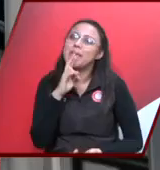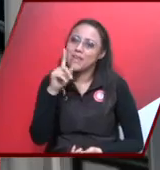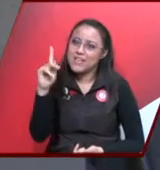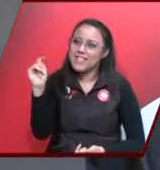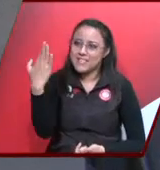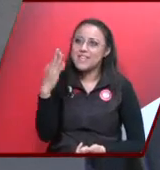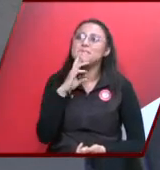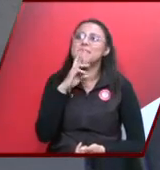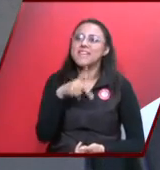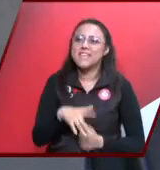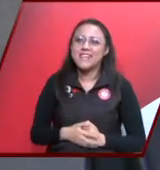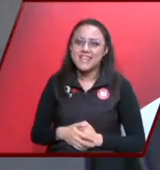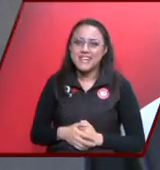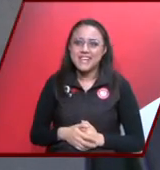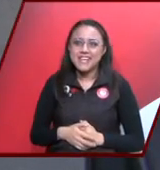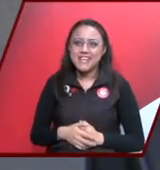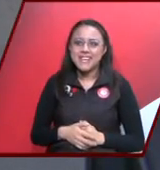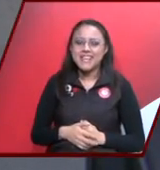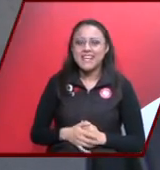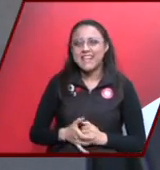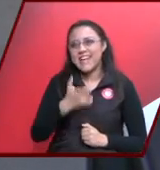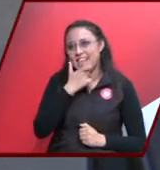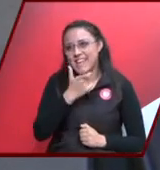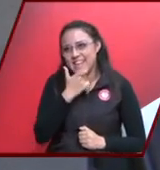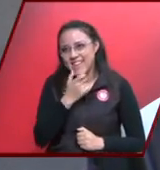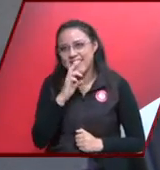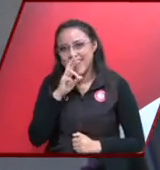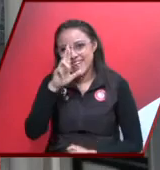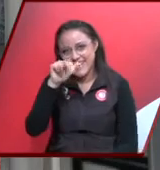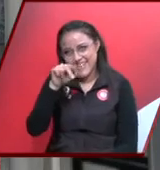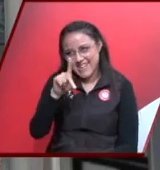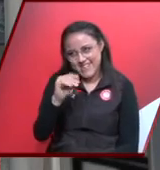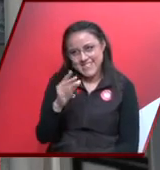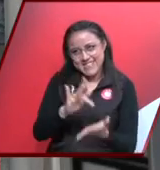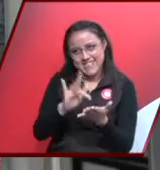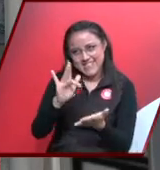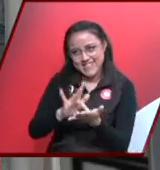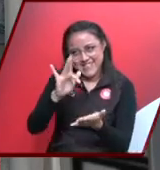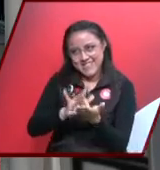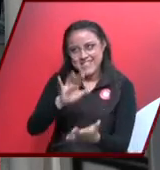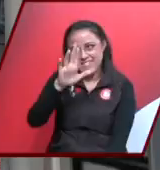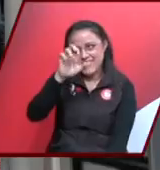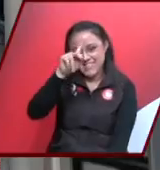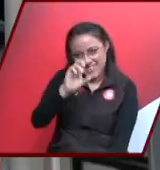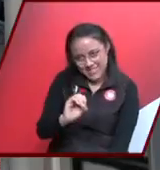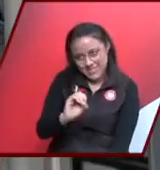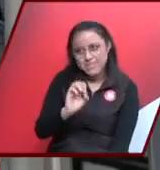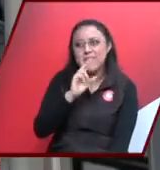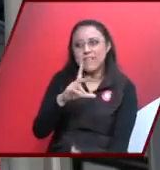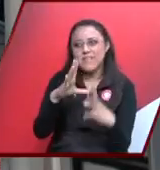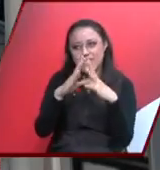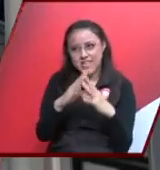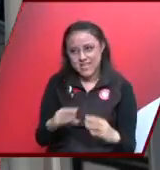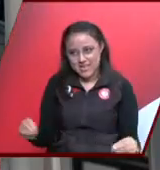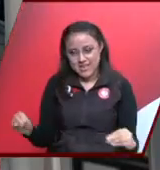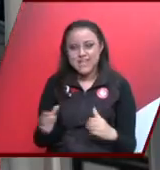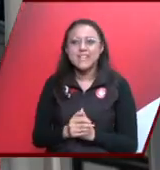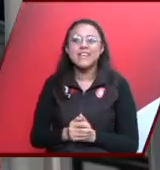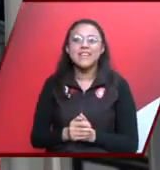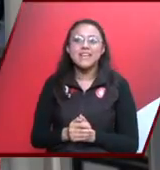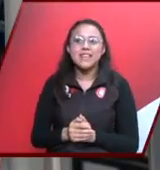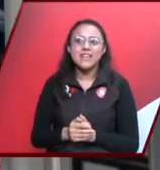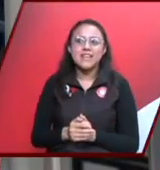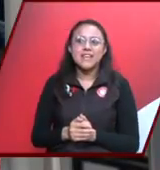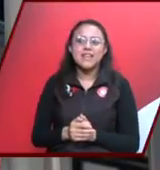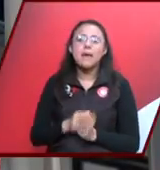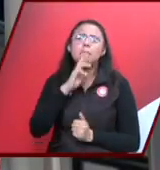con el digital. Verde. Bien. Ahí está. Gracias, Ricardo. Gracias, Urbanito. Apágalo. Sí, lo apago.